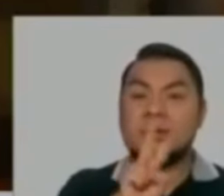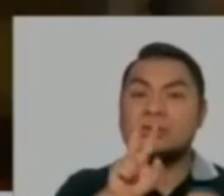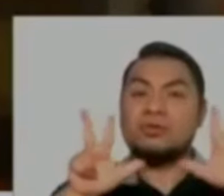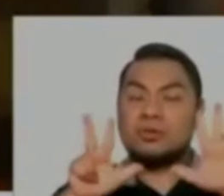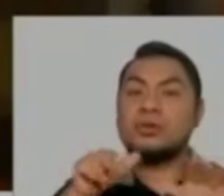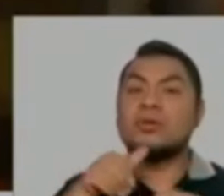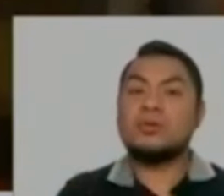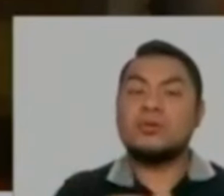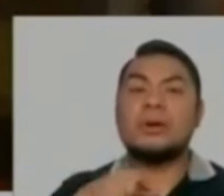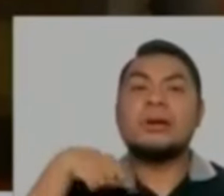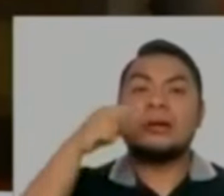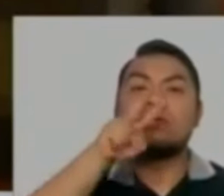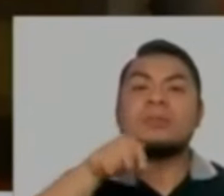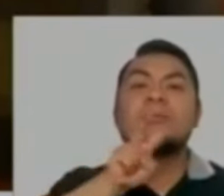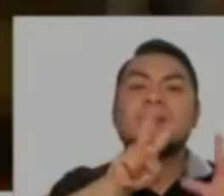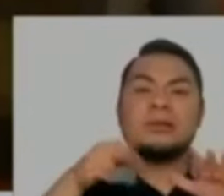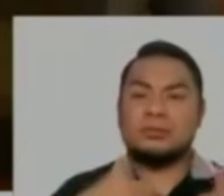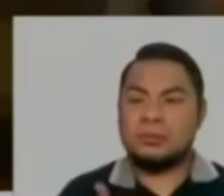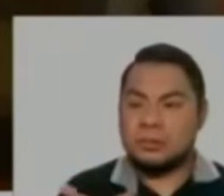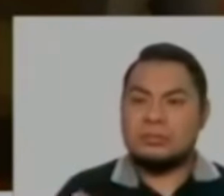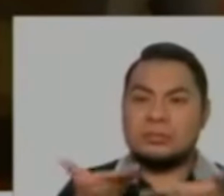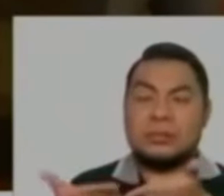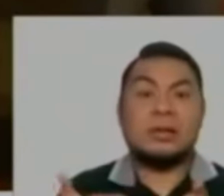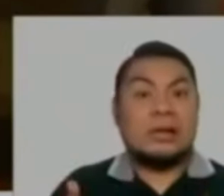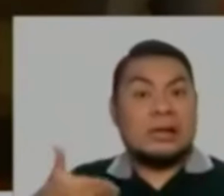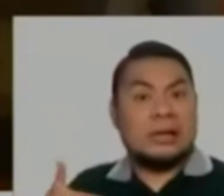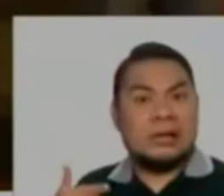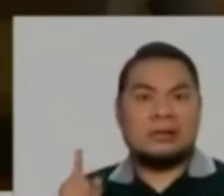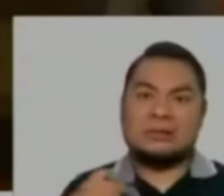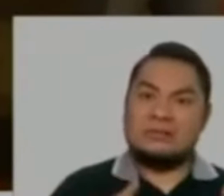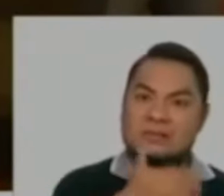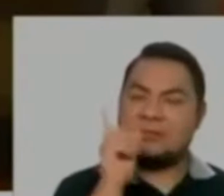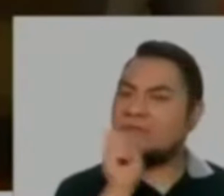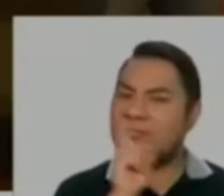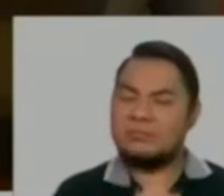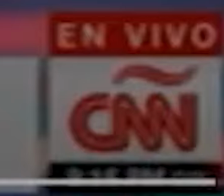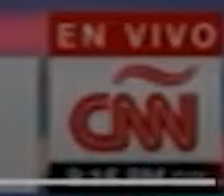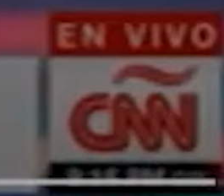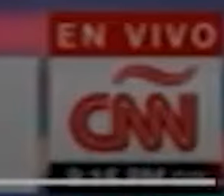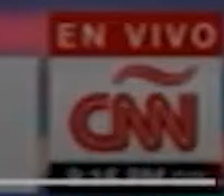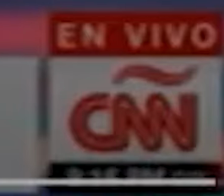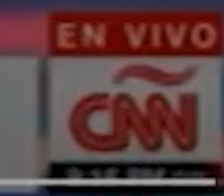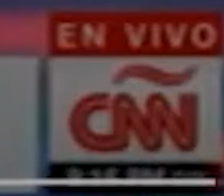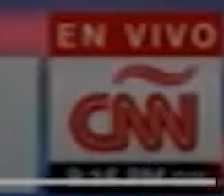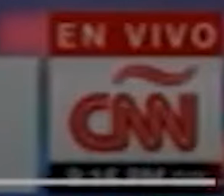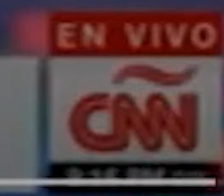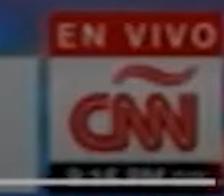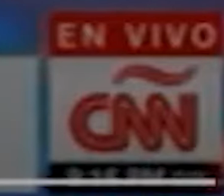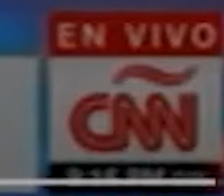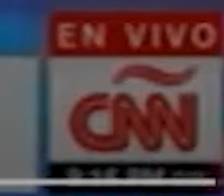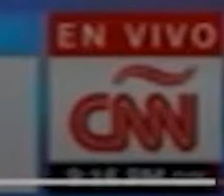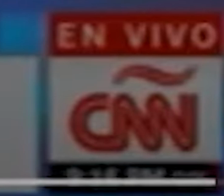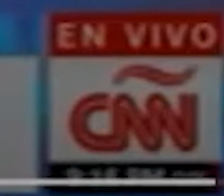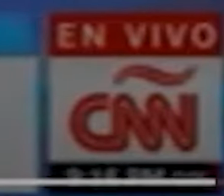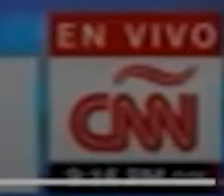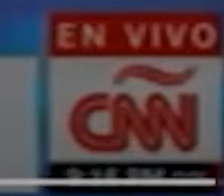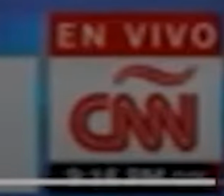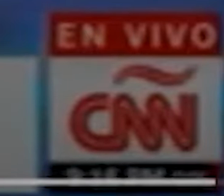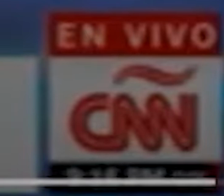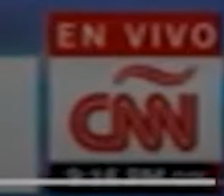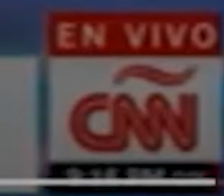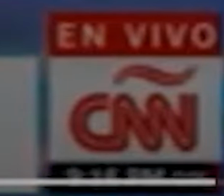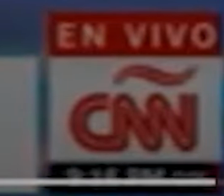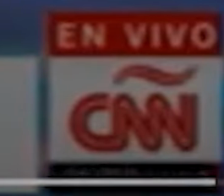de julio del 2026, no antes. No soy un... Entonces, son 7 investigaciones en su contra, presidente